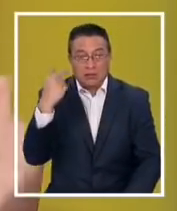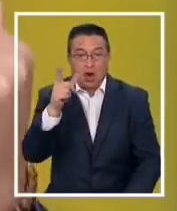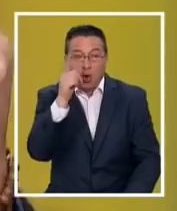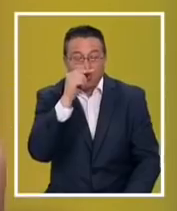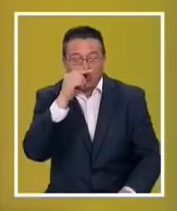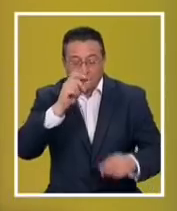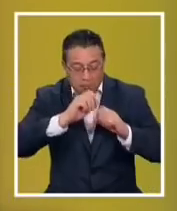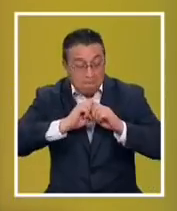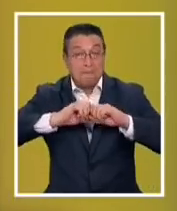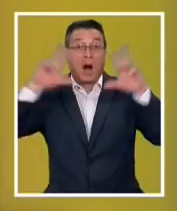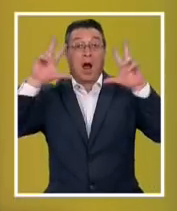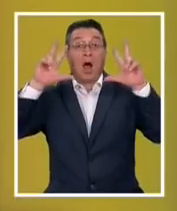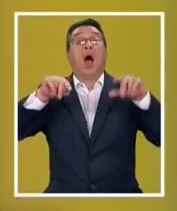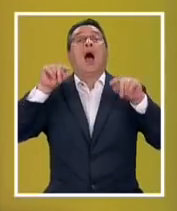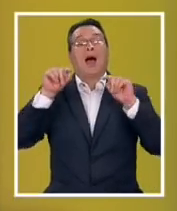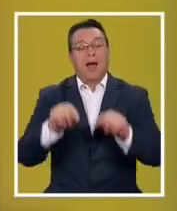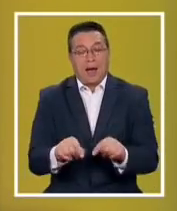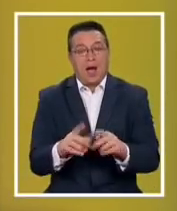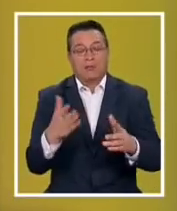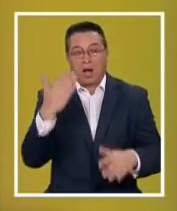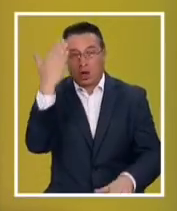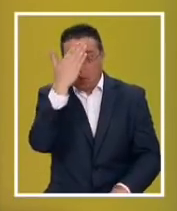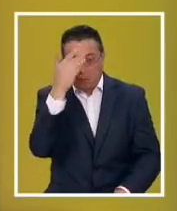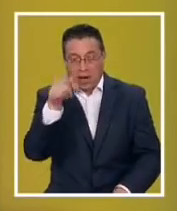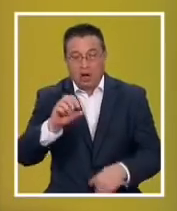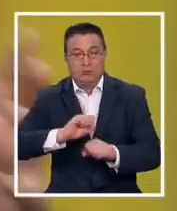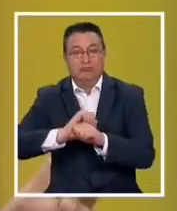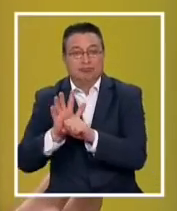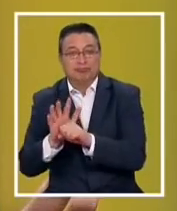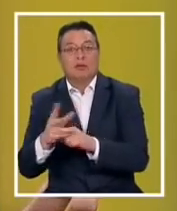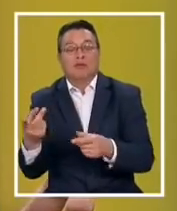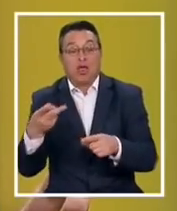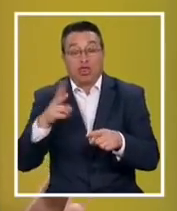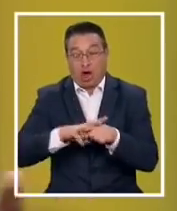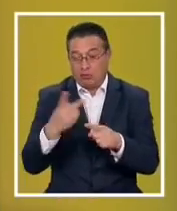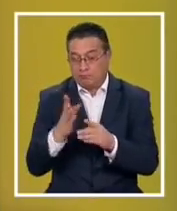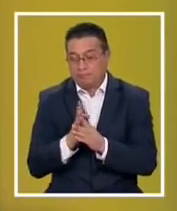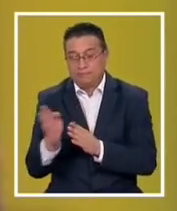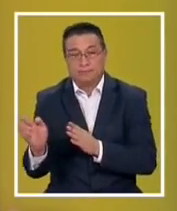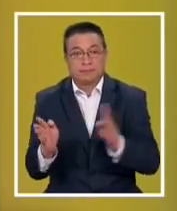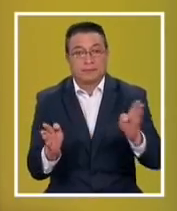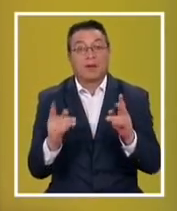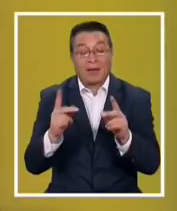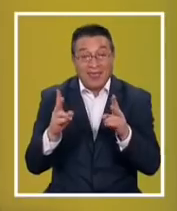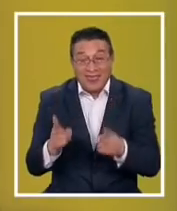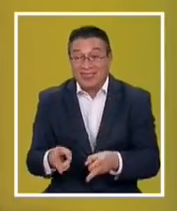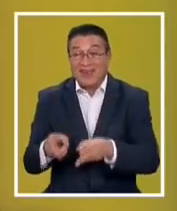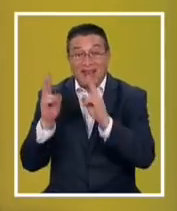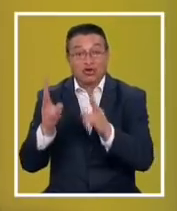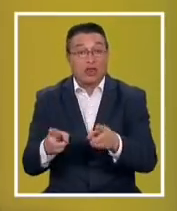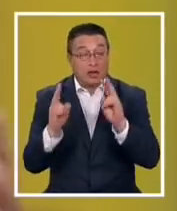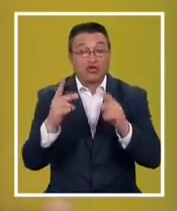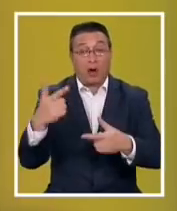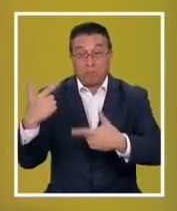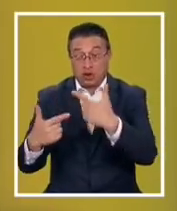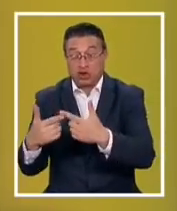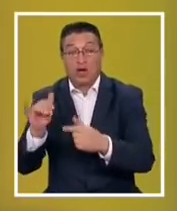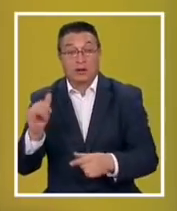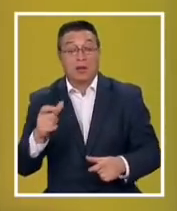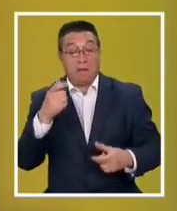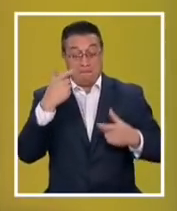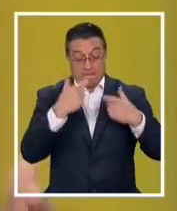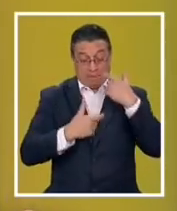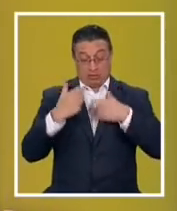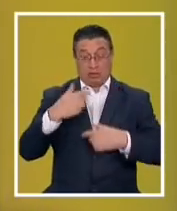octubre y que está súper complicado por la gestión de la pandemia. Entonces, son dos cosas distintas. Una cosa es el derecho de las fuerzas políticas y de las personas